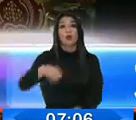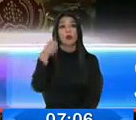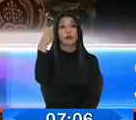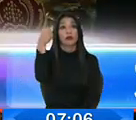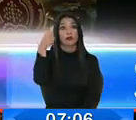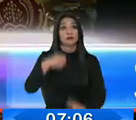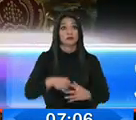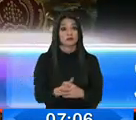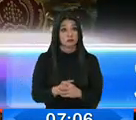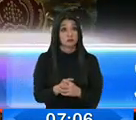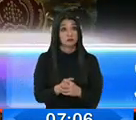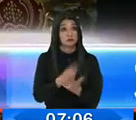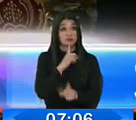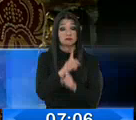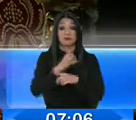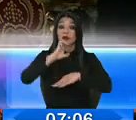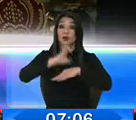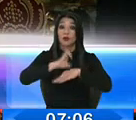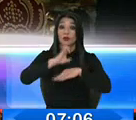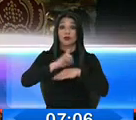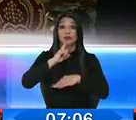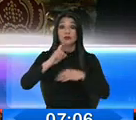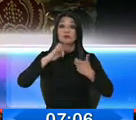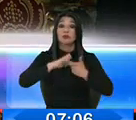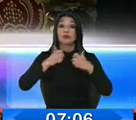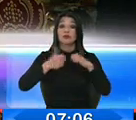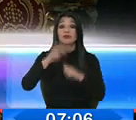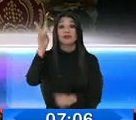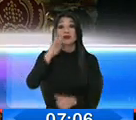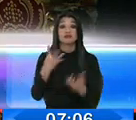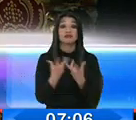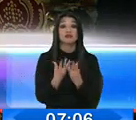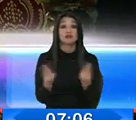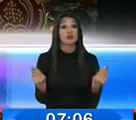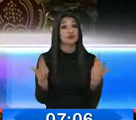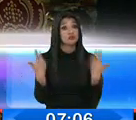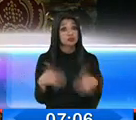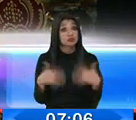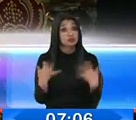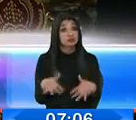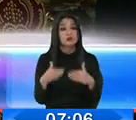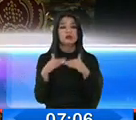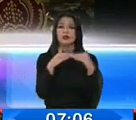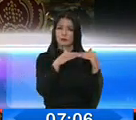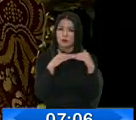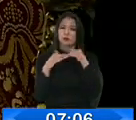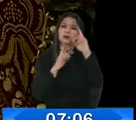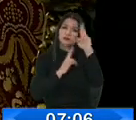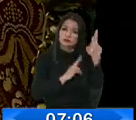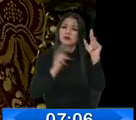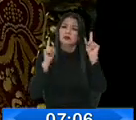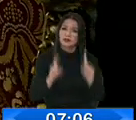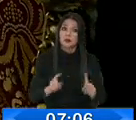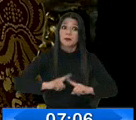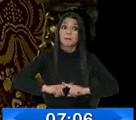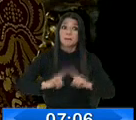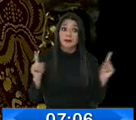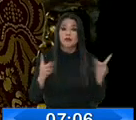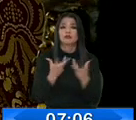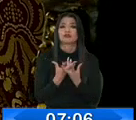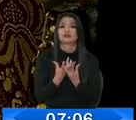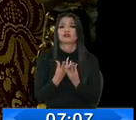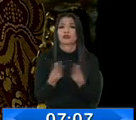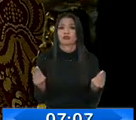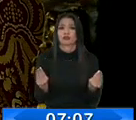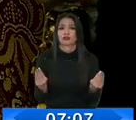Ecuador considera que la solución a la crisis de Venezuela pasa por una solución democrática, por una solución donde evidentemente juega